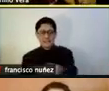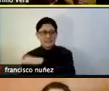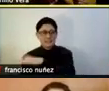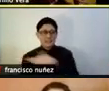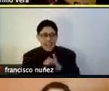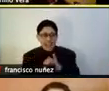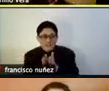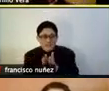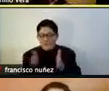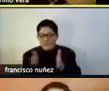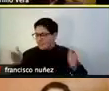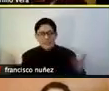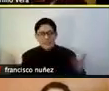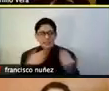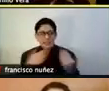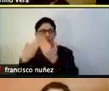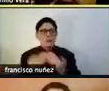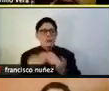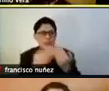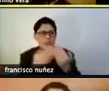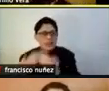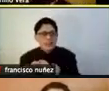debiéramos ser líderes mundiales.